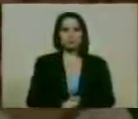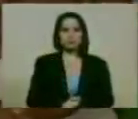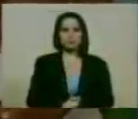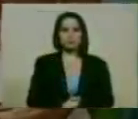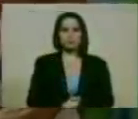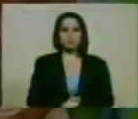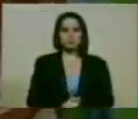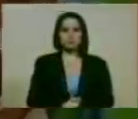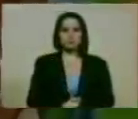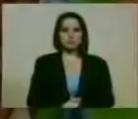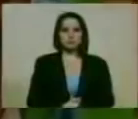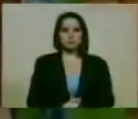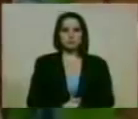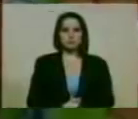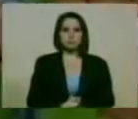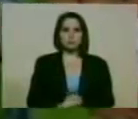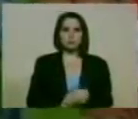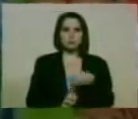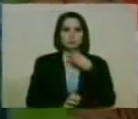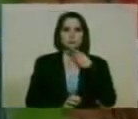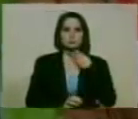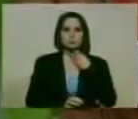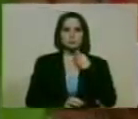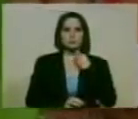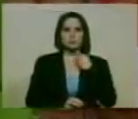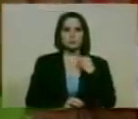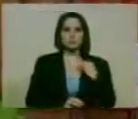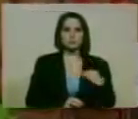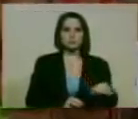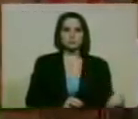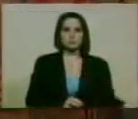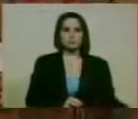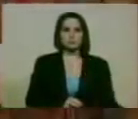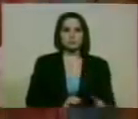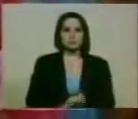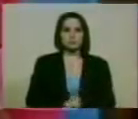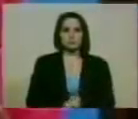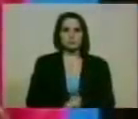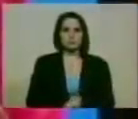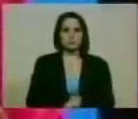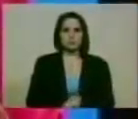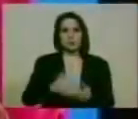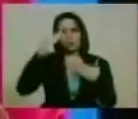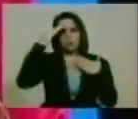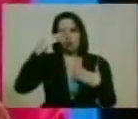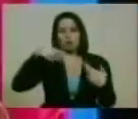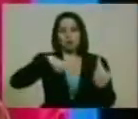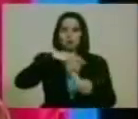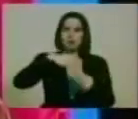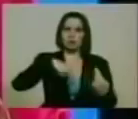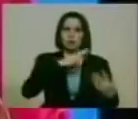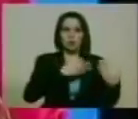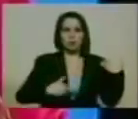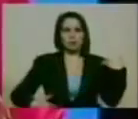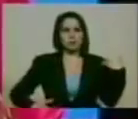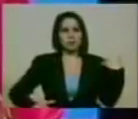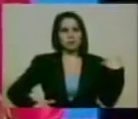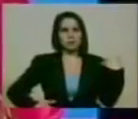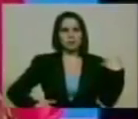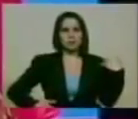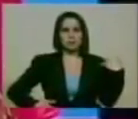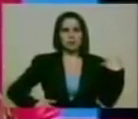Venezuela. Un saludo solidario, revolucionario a nuestro presidente Nicolás Maduro y